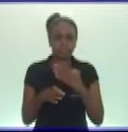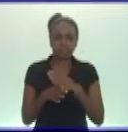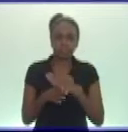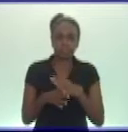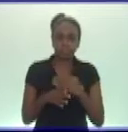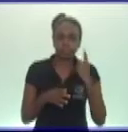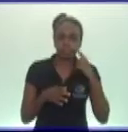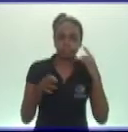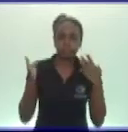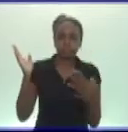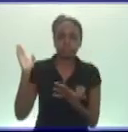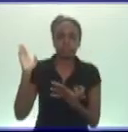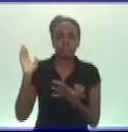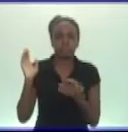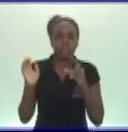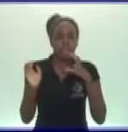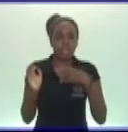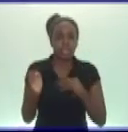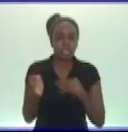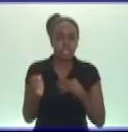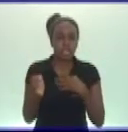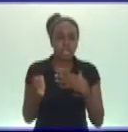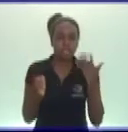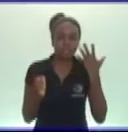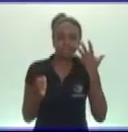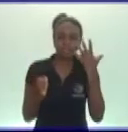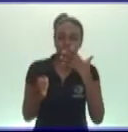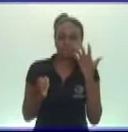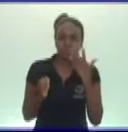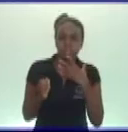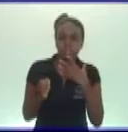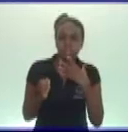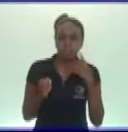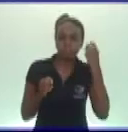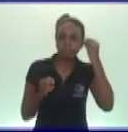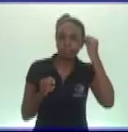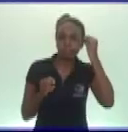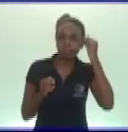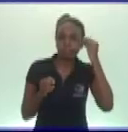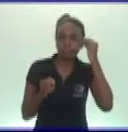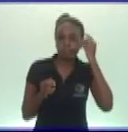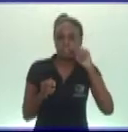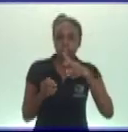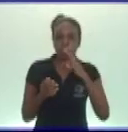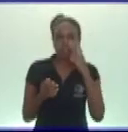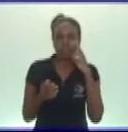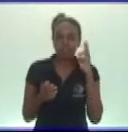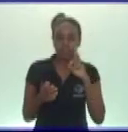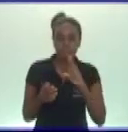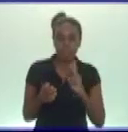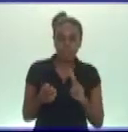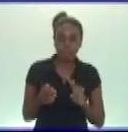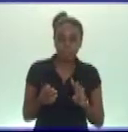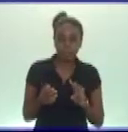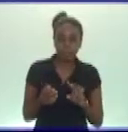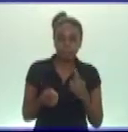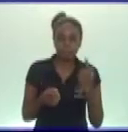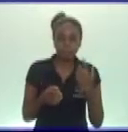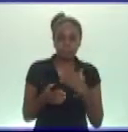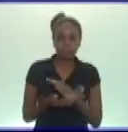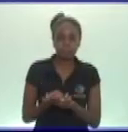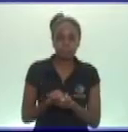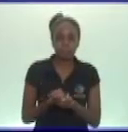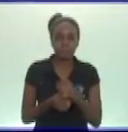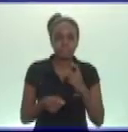subgénero es un relato, hay quienes consideran que es una noveleta. ¿Qué época es decir, qué época nos refleja?